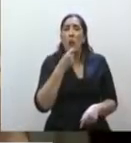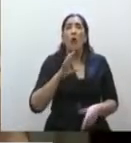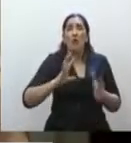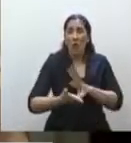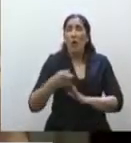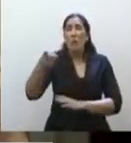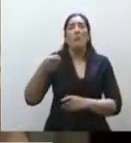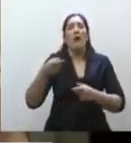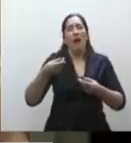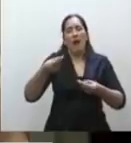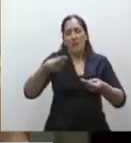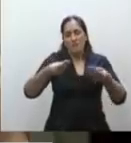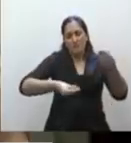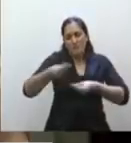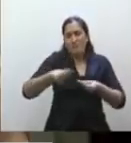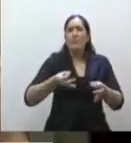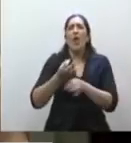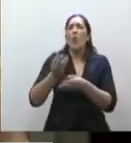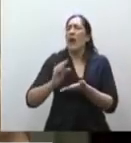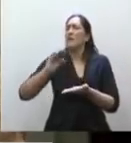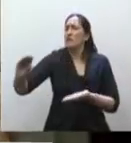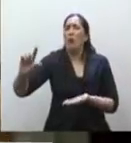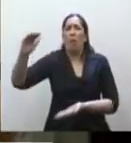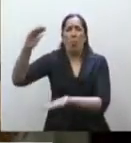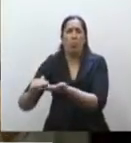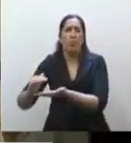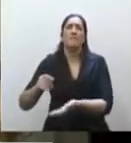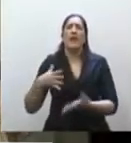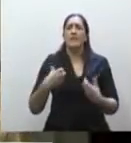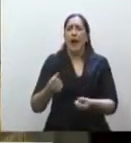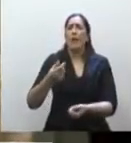las partidas de educación, de salud,